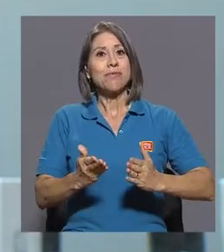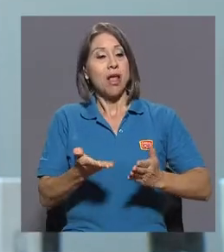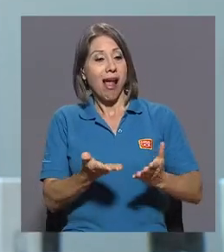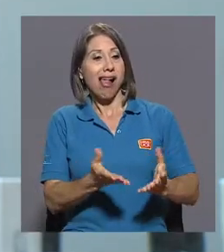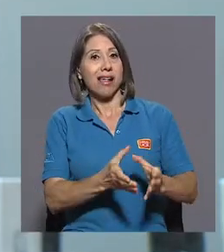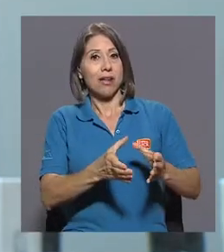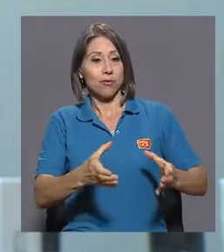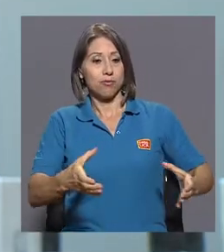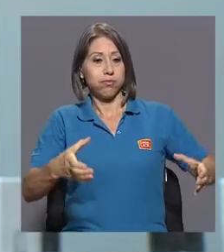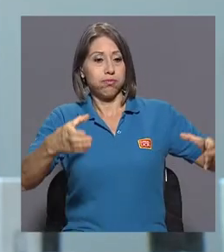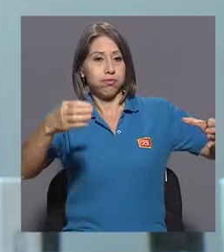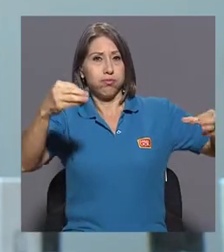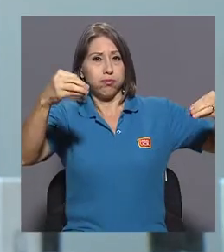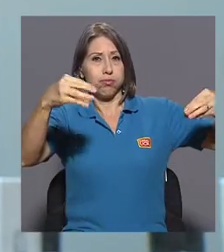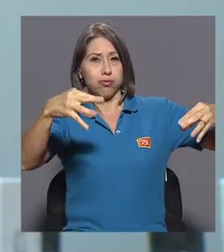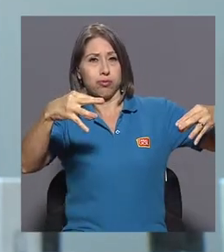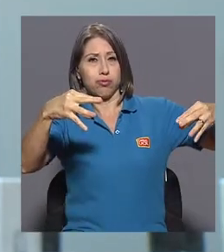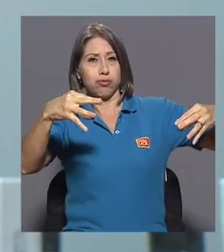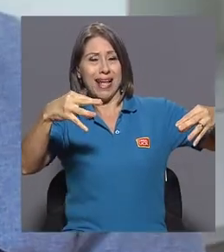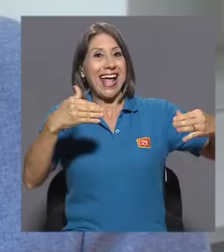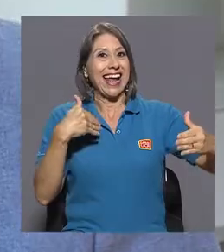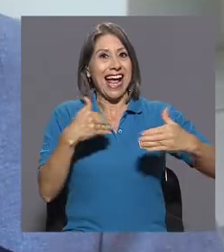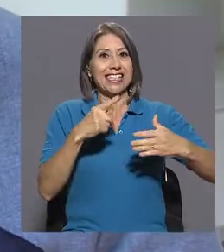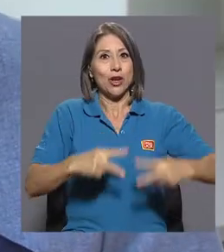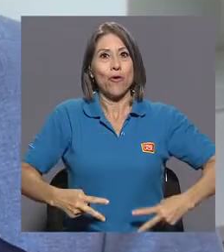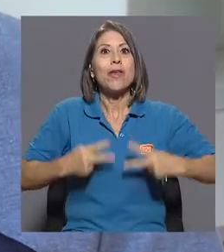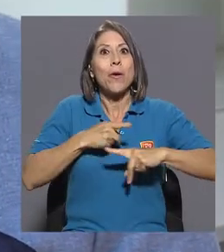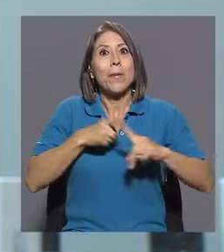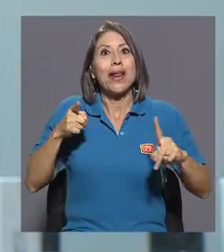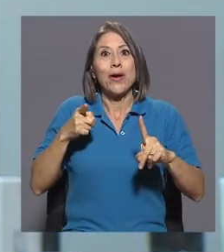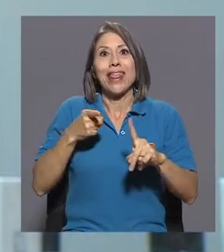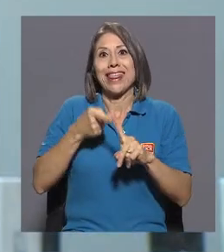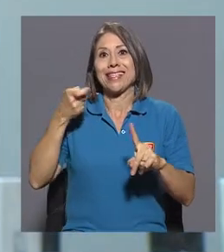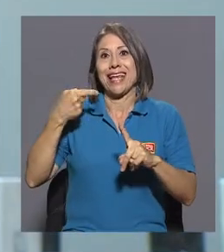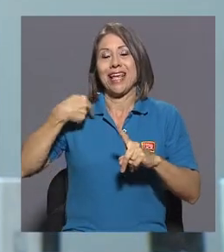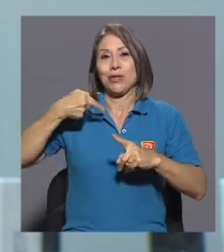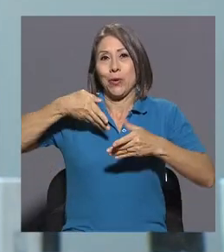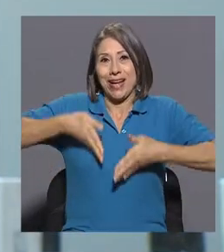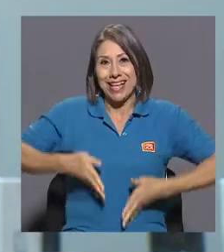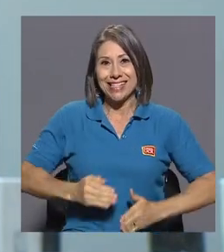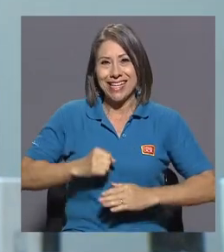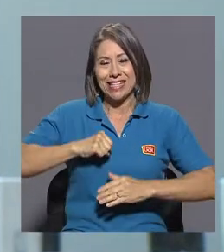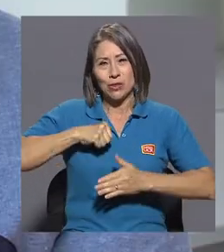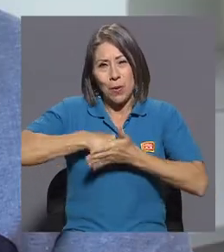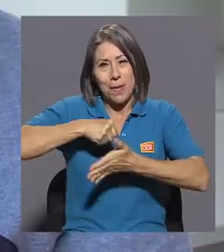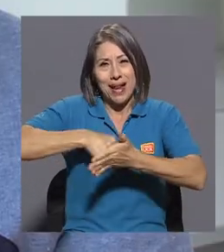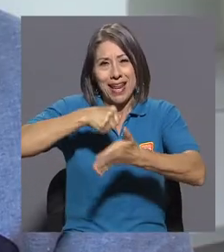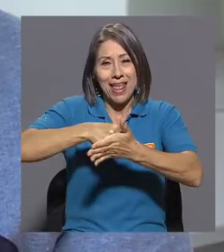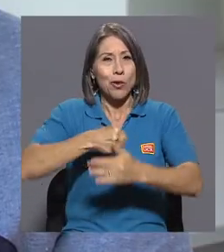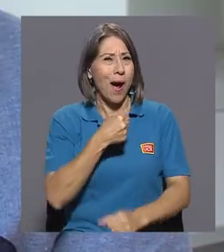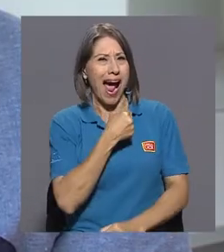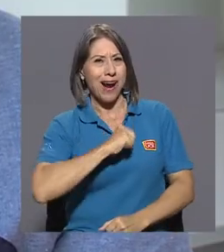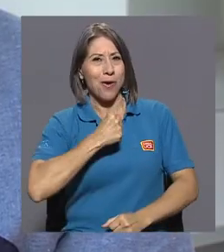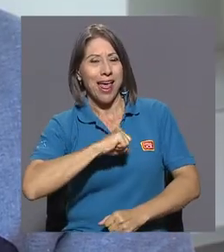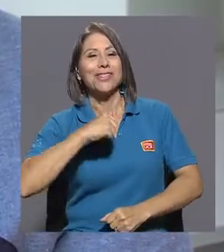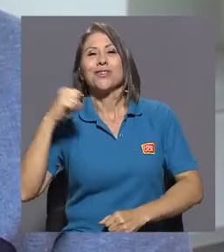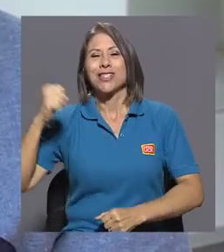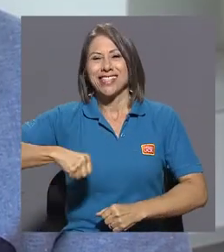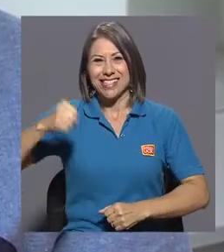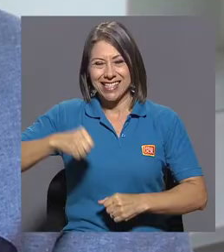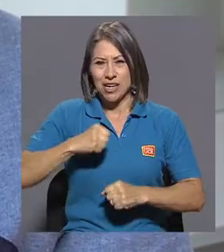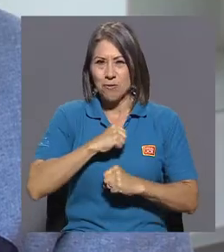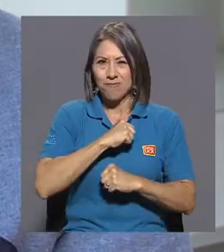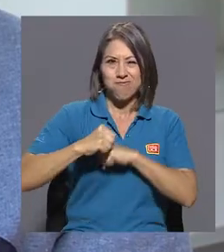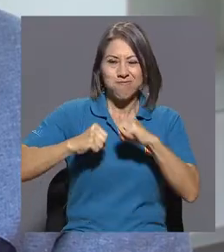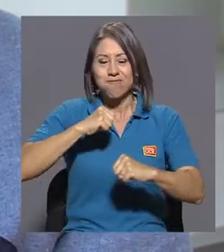no vivo, pero sí desde que nací estoy peleando. A codazos. A codazos para buscar mi lugar, sí. Cuénteme, ¿cómo era esa época